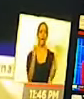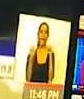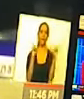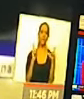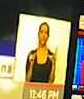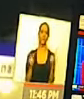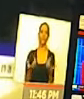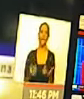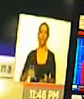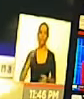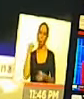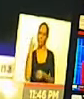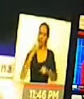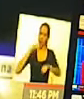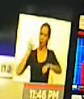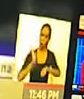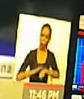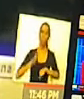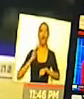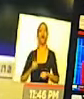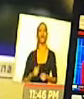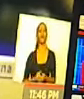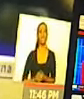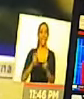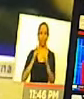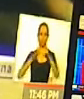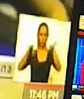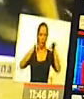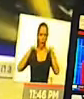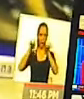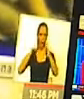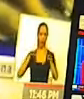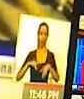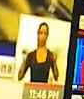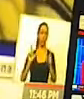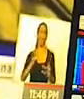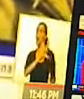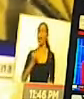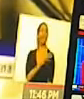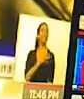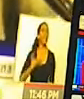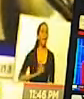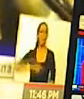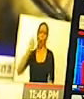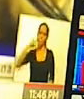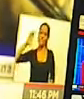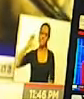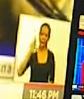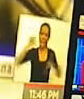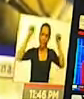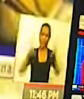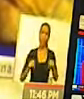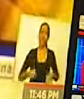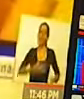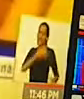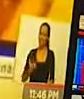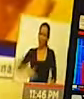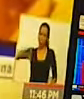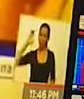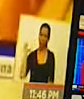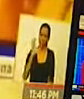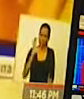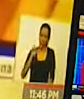los principales centros de laboratorio mediático. No queremos un país así. Queremos una patria, como